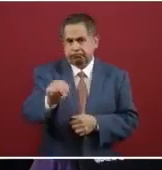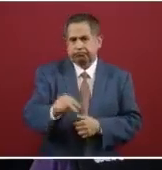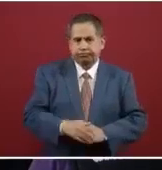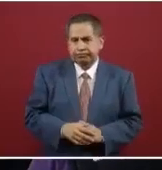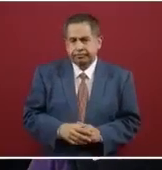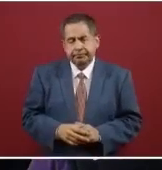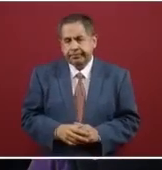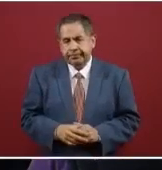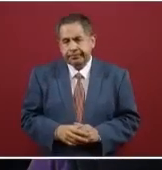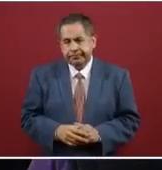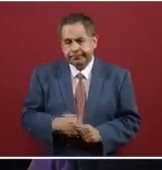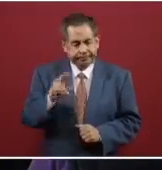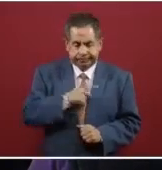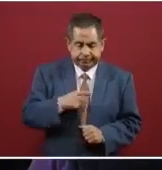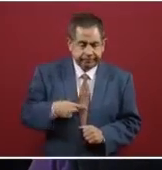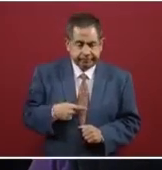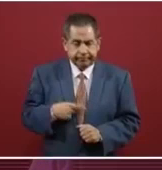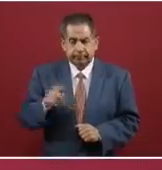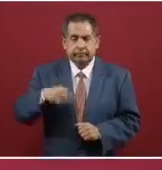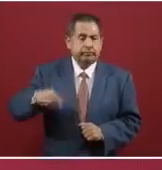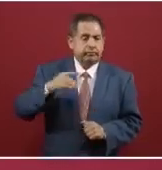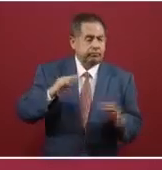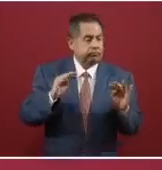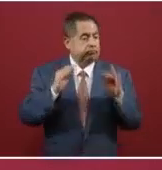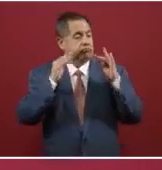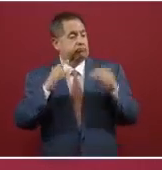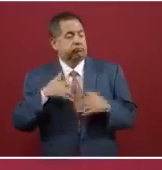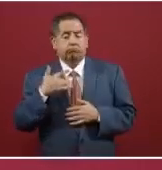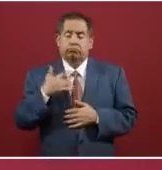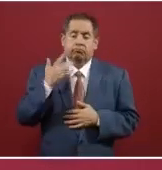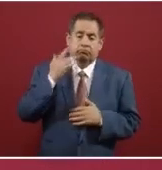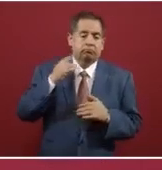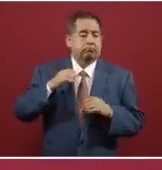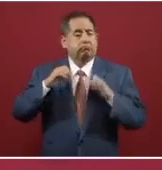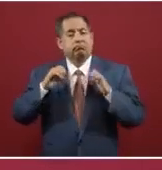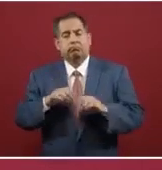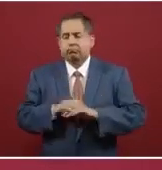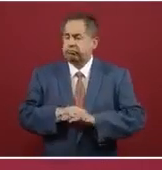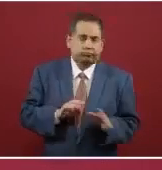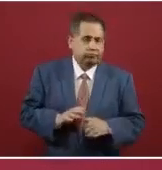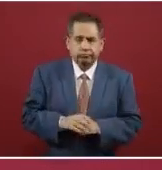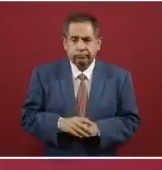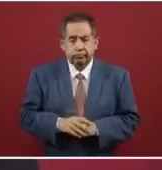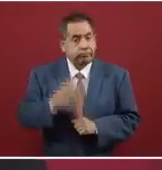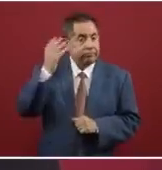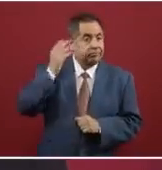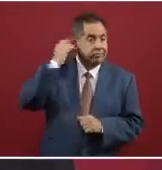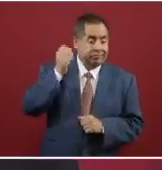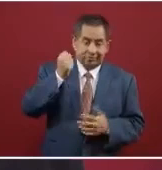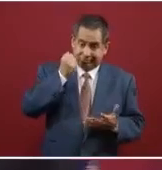que no nos ensimismemos, porque lo que pasaba es que todo el